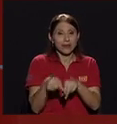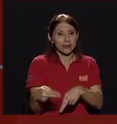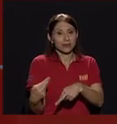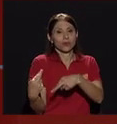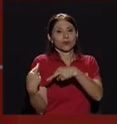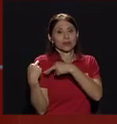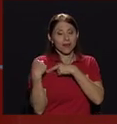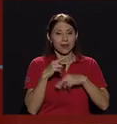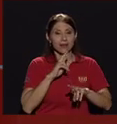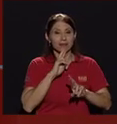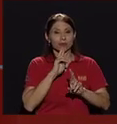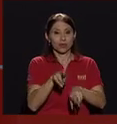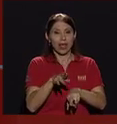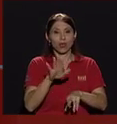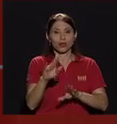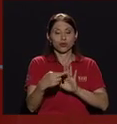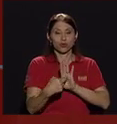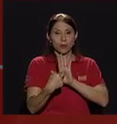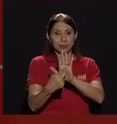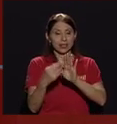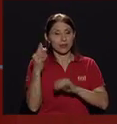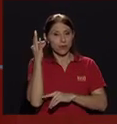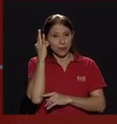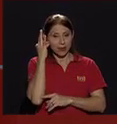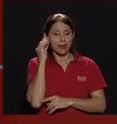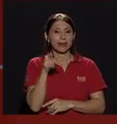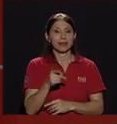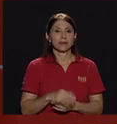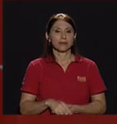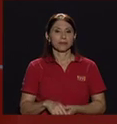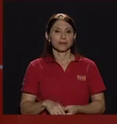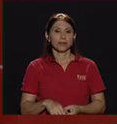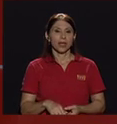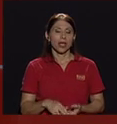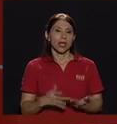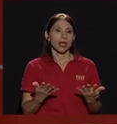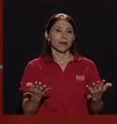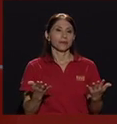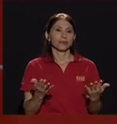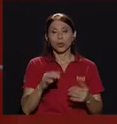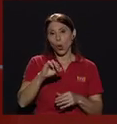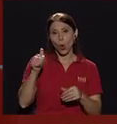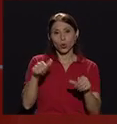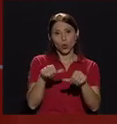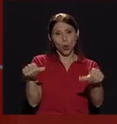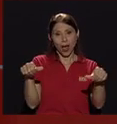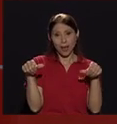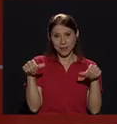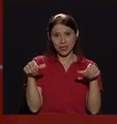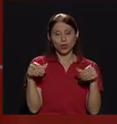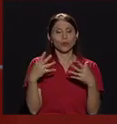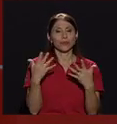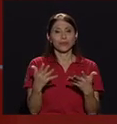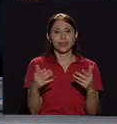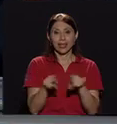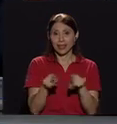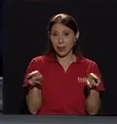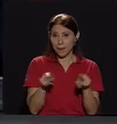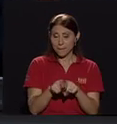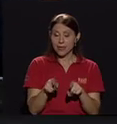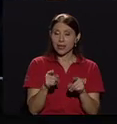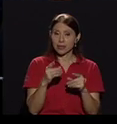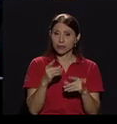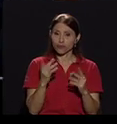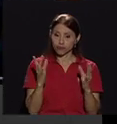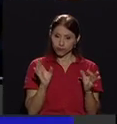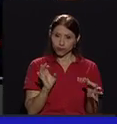resultado de subrepresentación femenina en esas elecciones. Otro ámbito, un tercer ámbito en el que corre